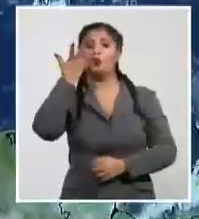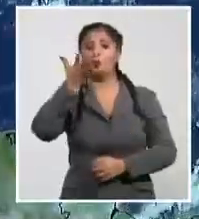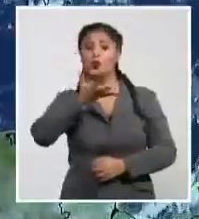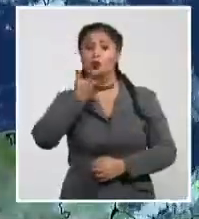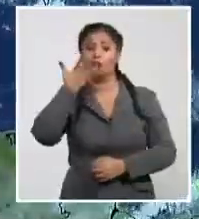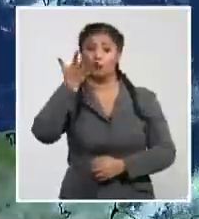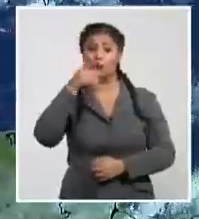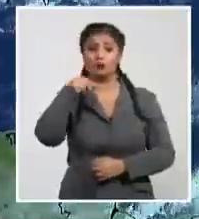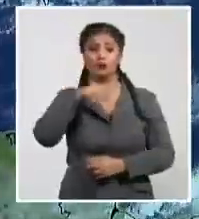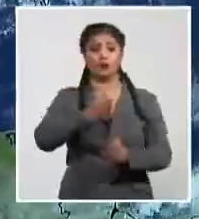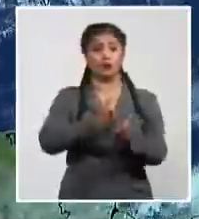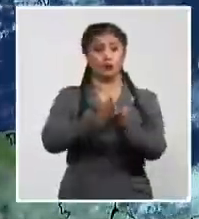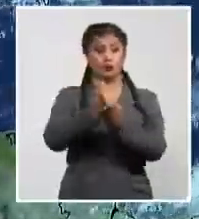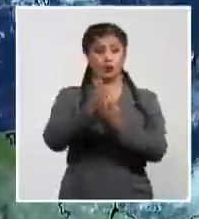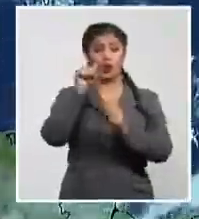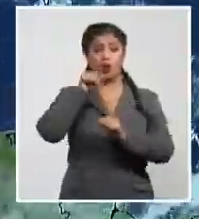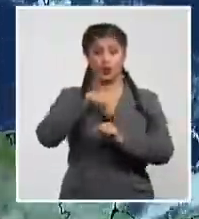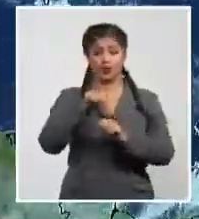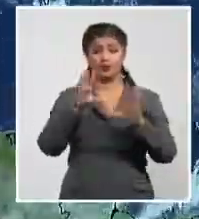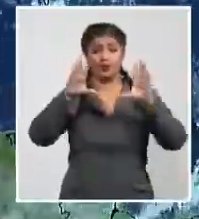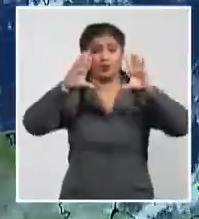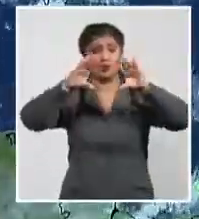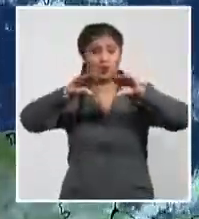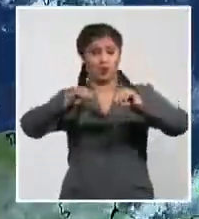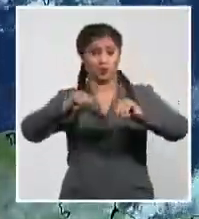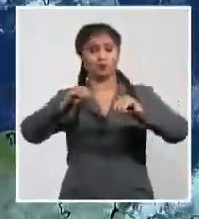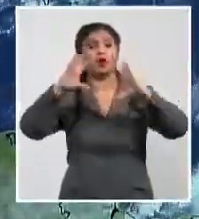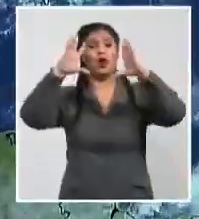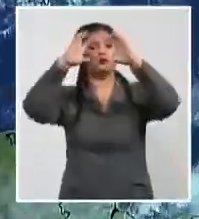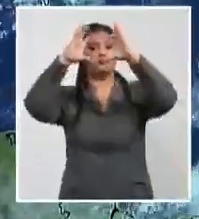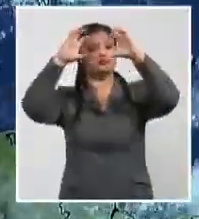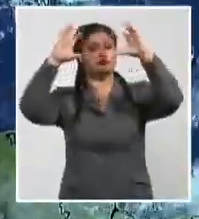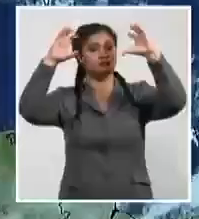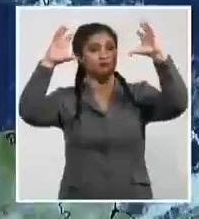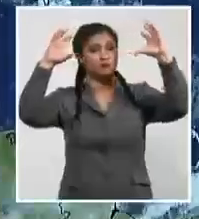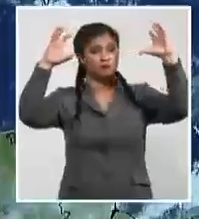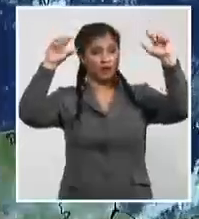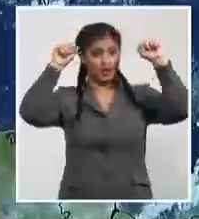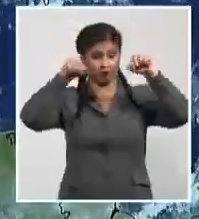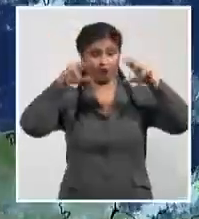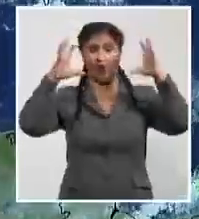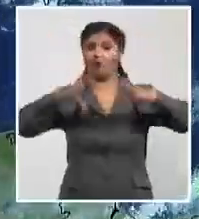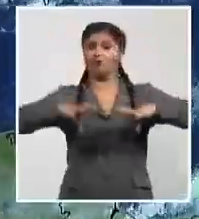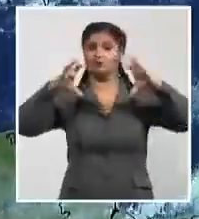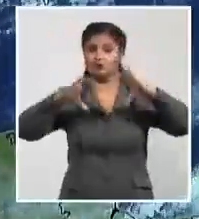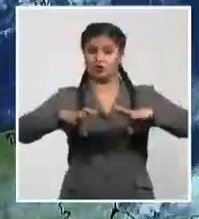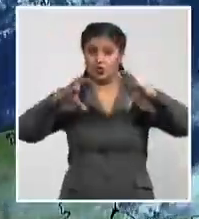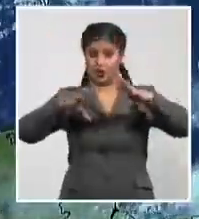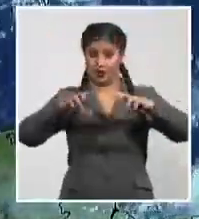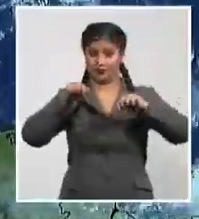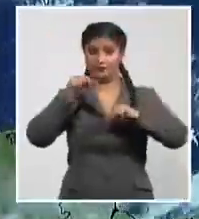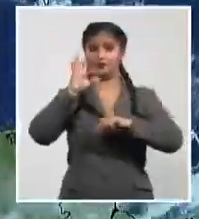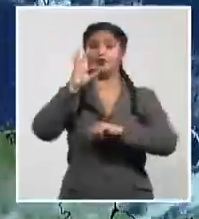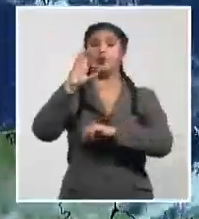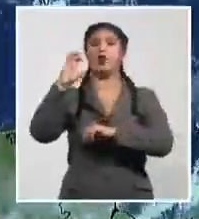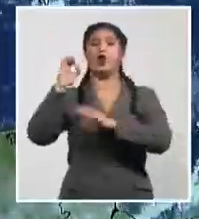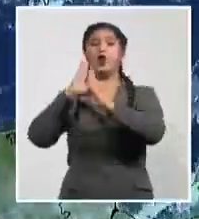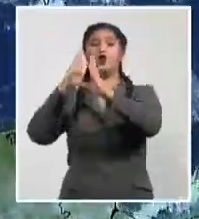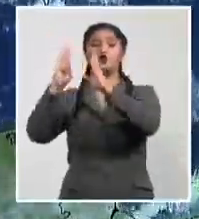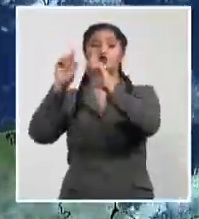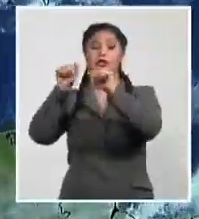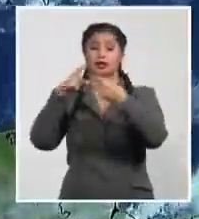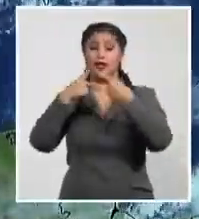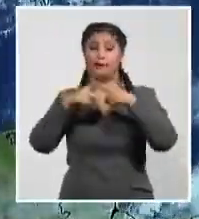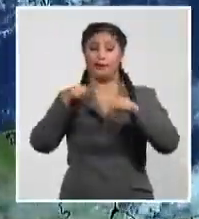esta noche incrementará los nublados y las precipitaciones en la región occidental. Pero por el momento hay muy poca nubosidad